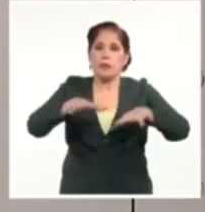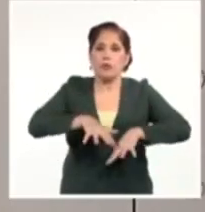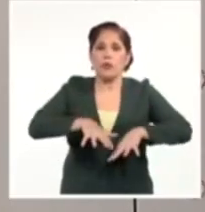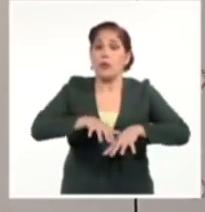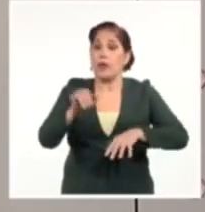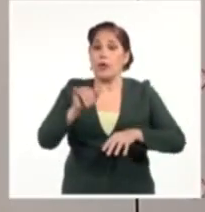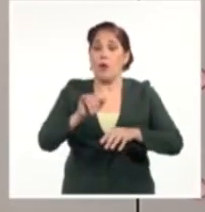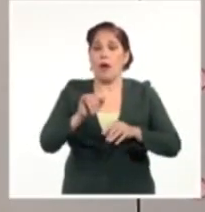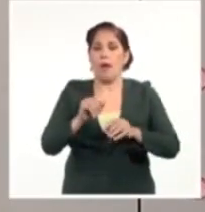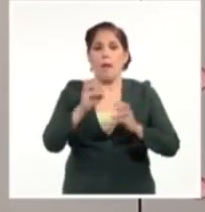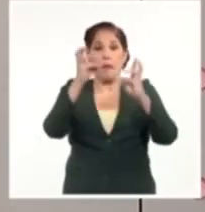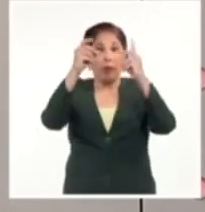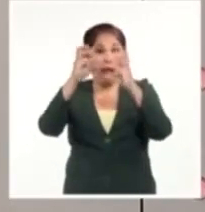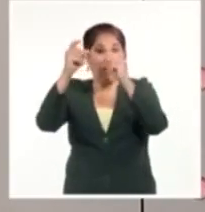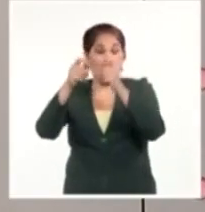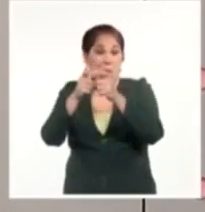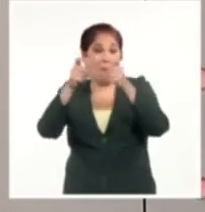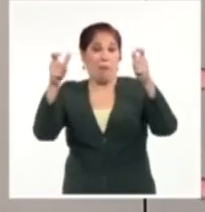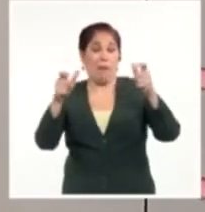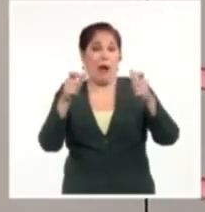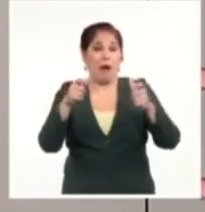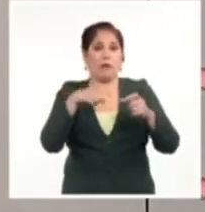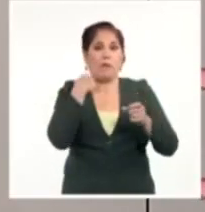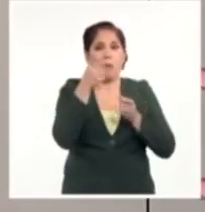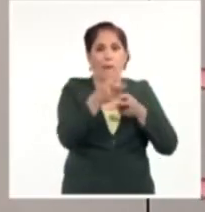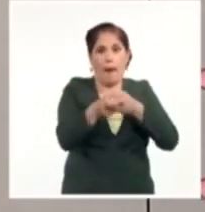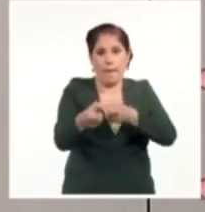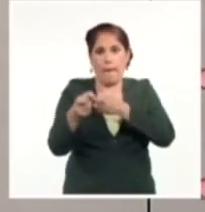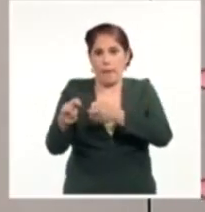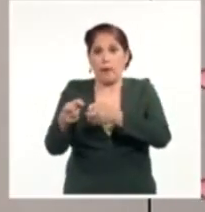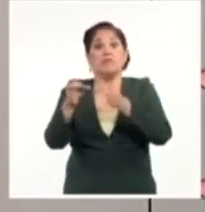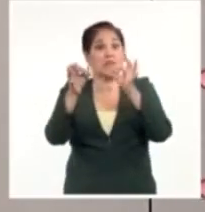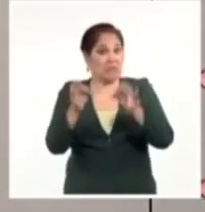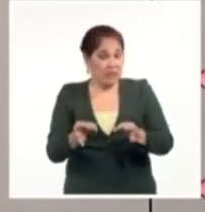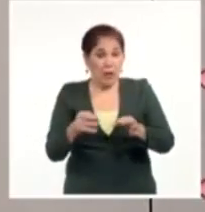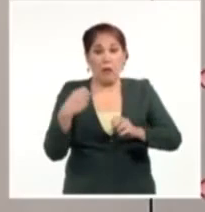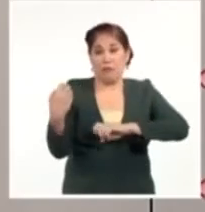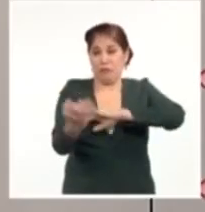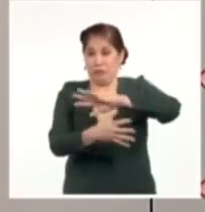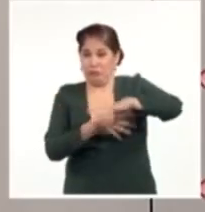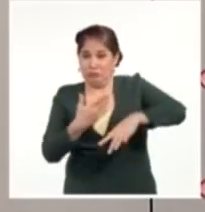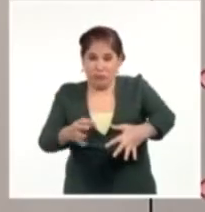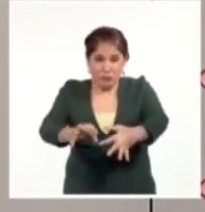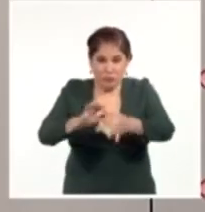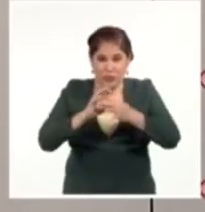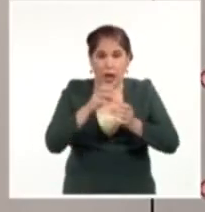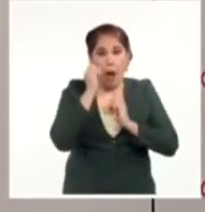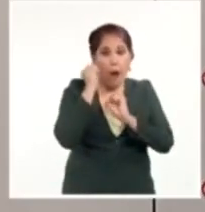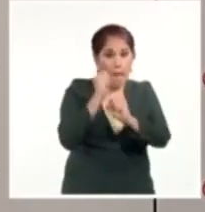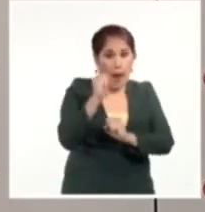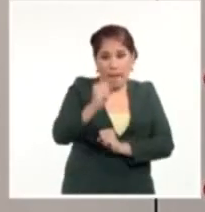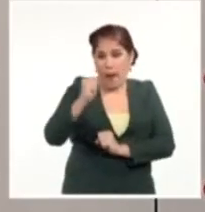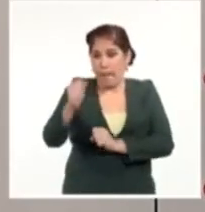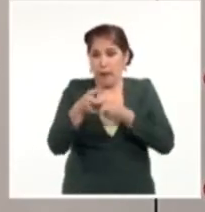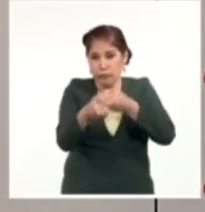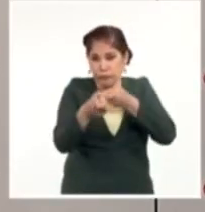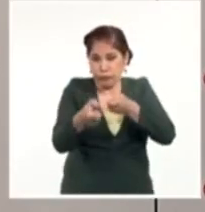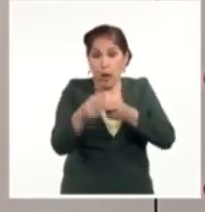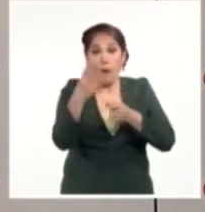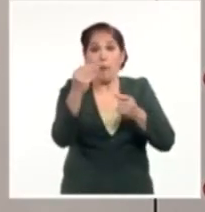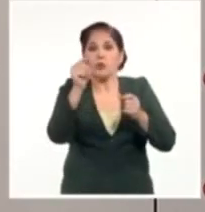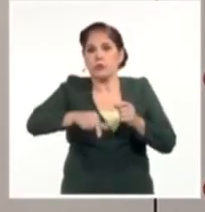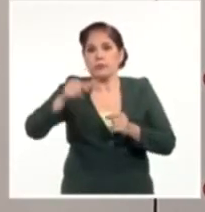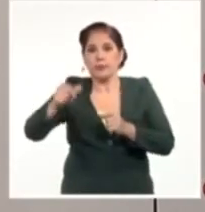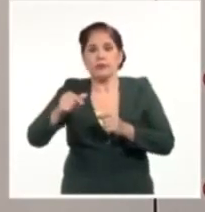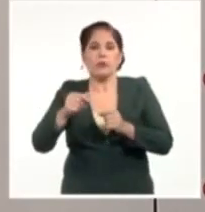mundiales de homicidios intencionales. Había días de verdaderos picos violentos en que se asesinaba a decenas de personas en un